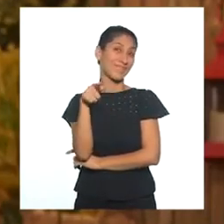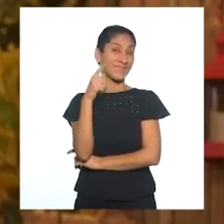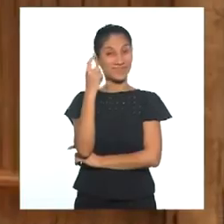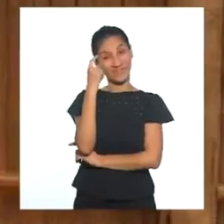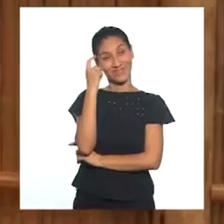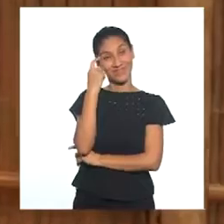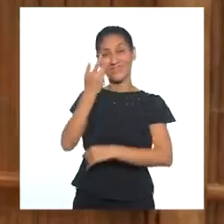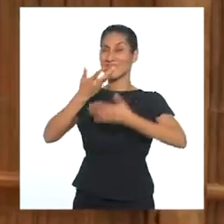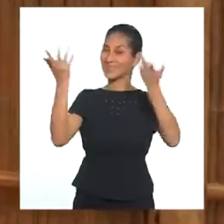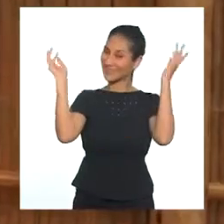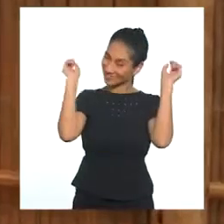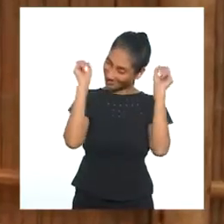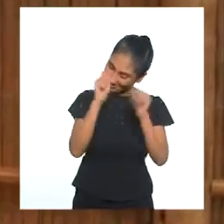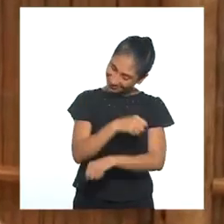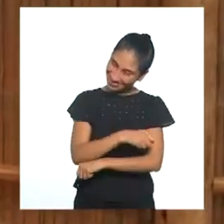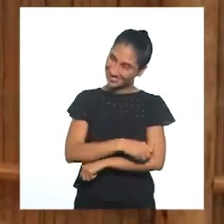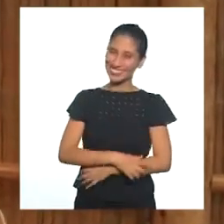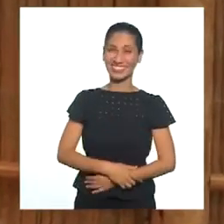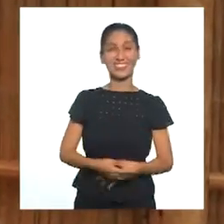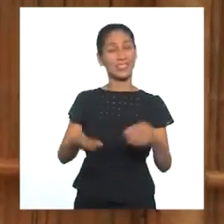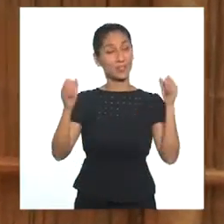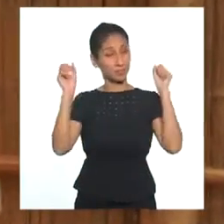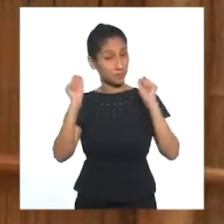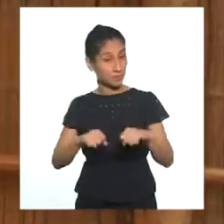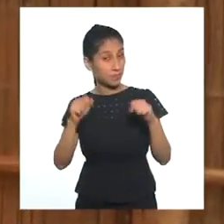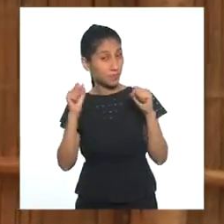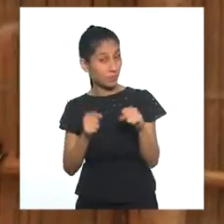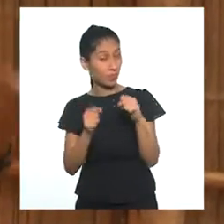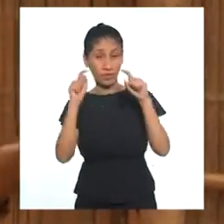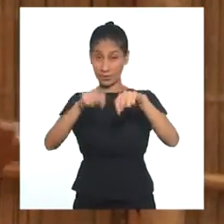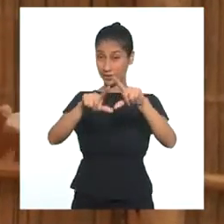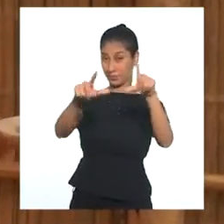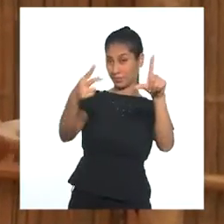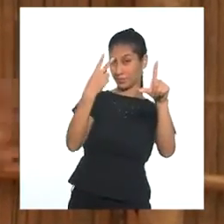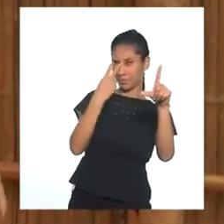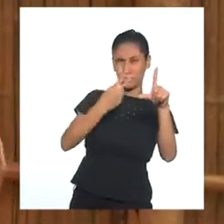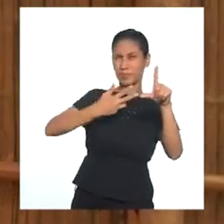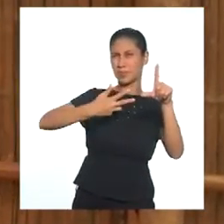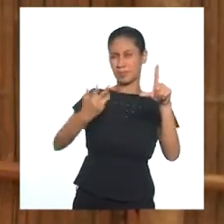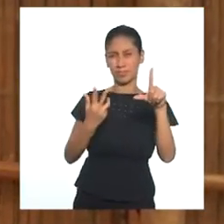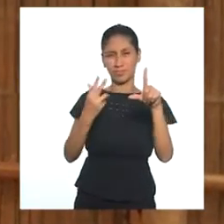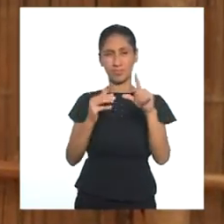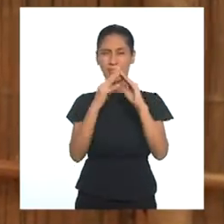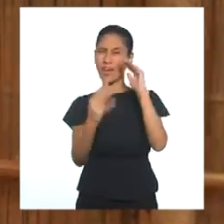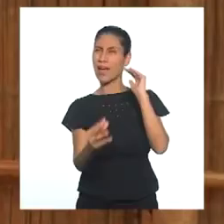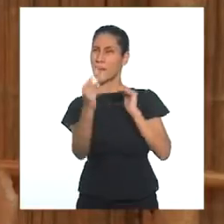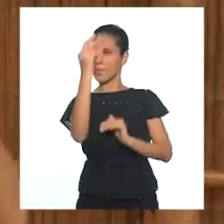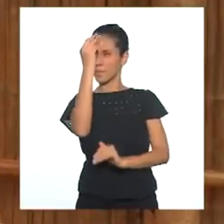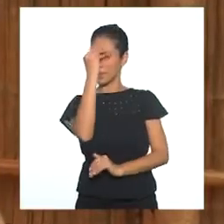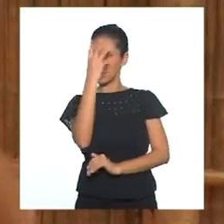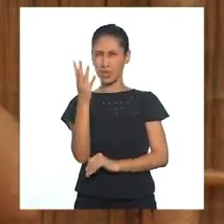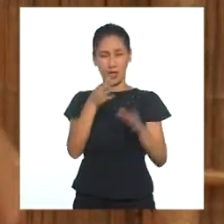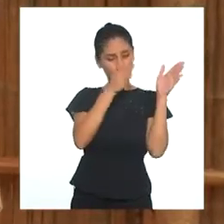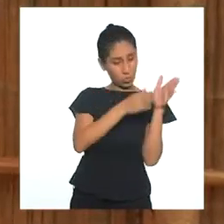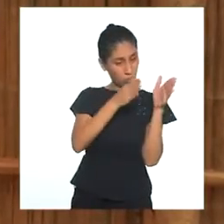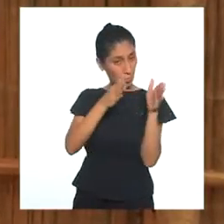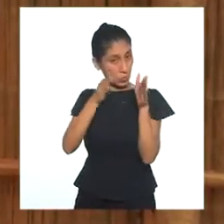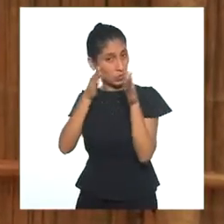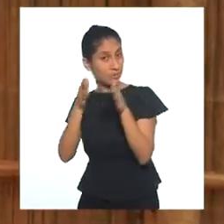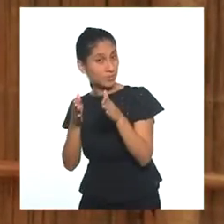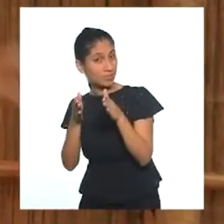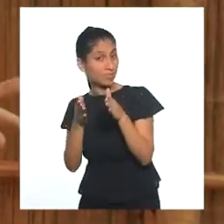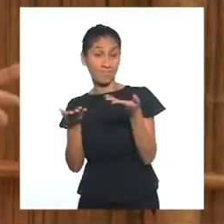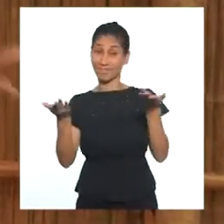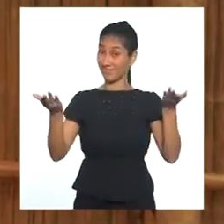que... ¡Claro! ¿Sabes qué veremos hoy? Aprenderemos a